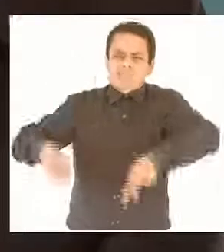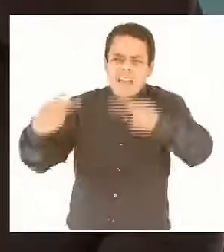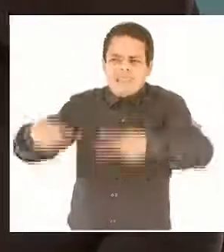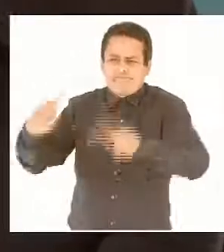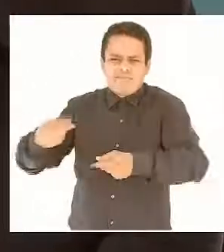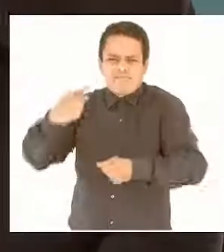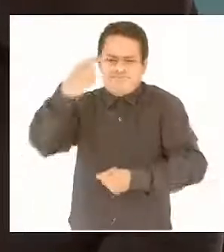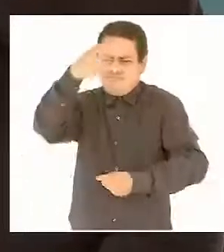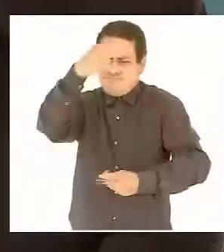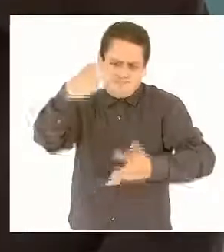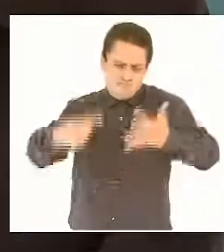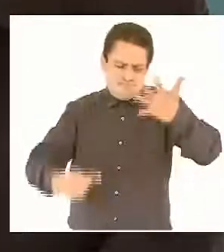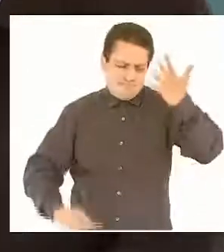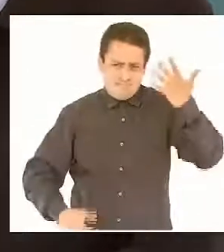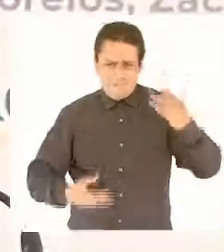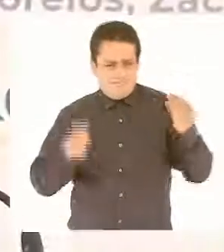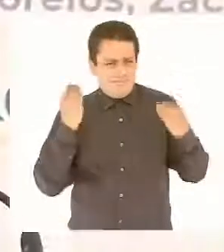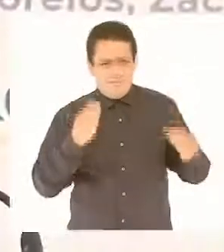etcétera, etcétera, etcétera.